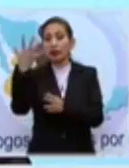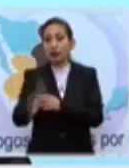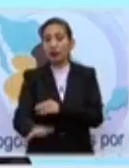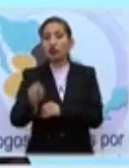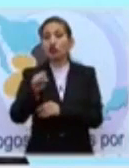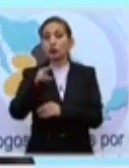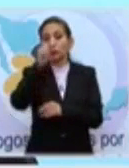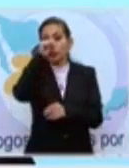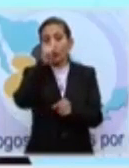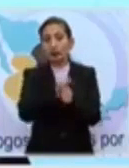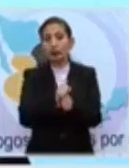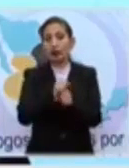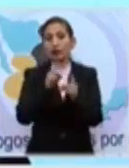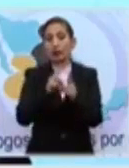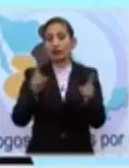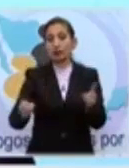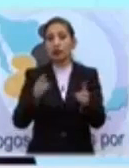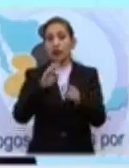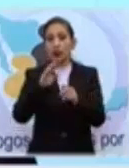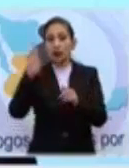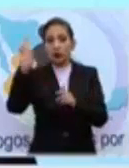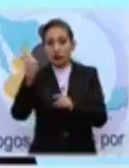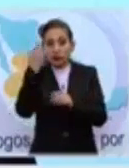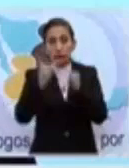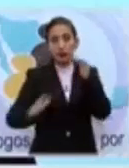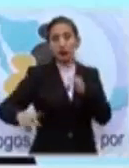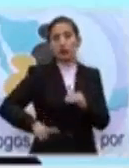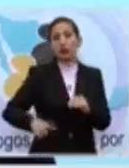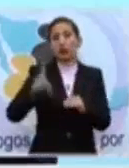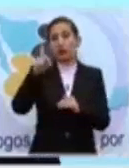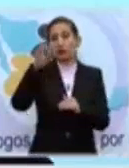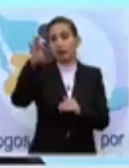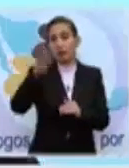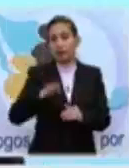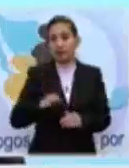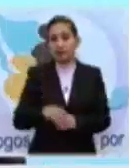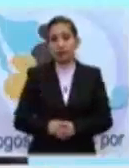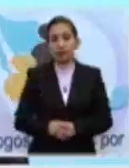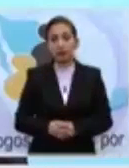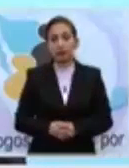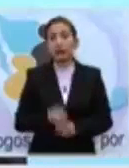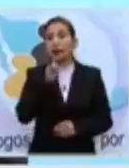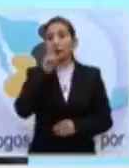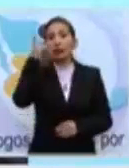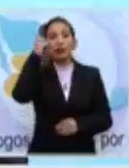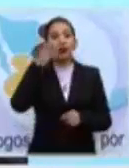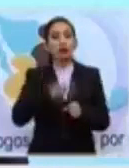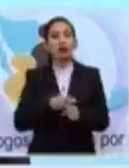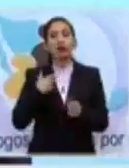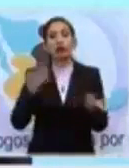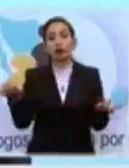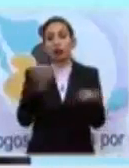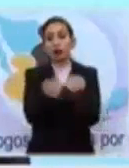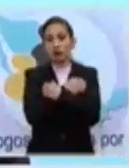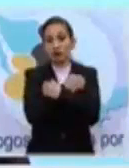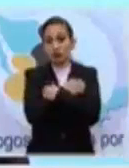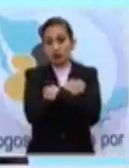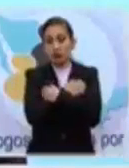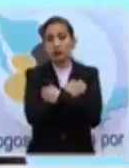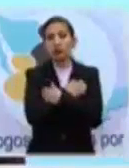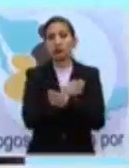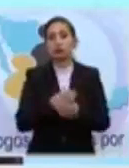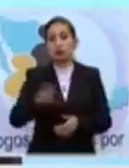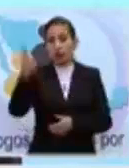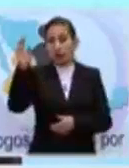fue subsecretario de Educación Media Superior en el Gobierno de la República. También ha sido director de Innovación Educativa en el Tecnológico de